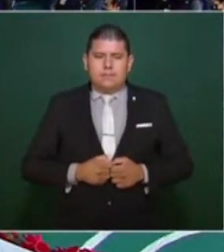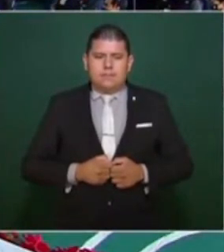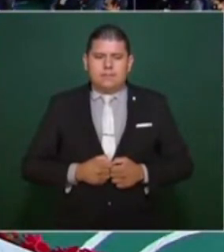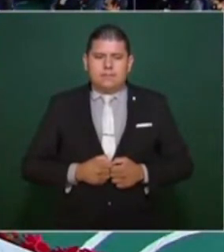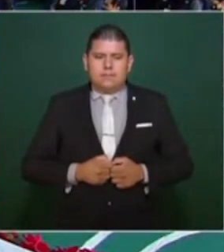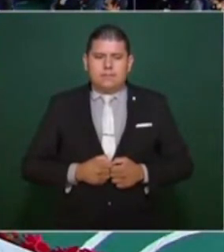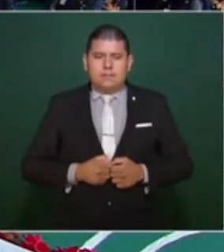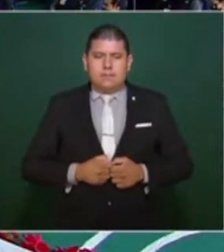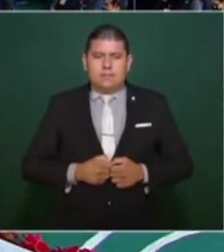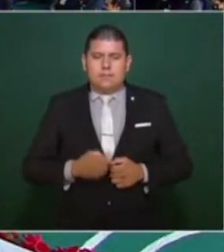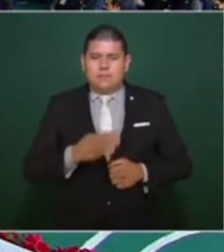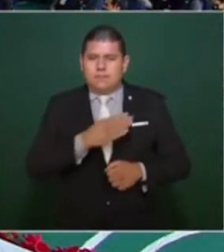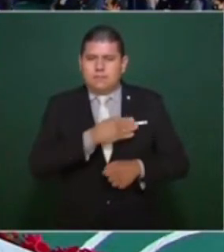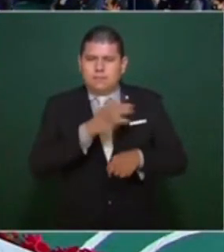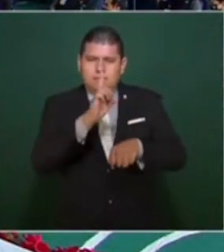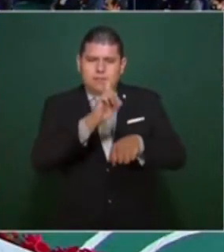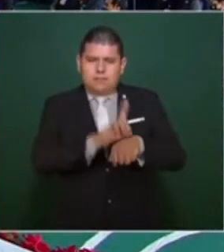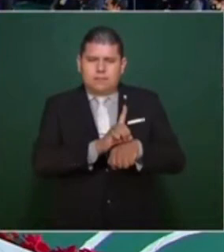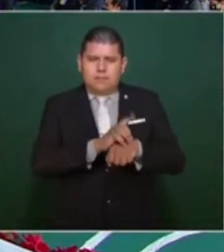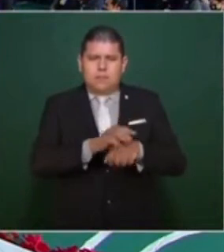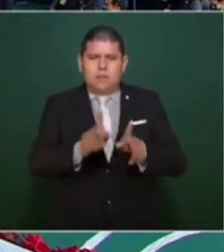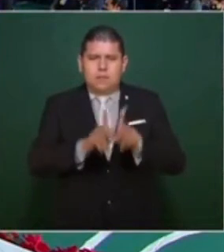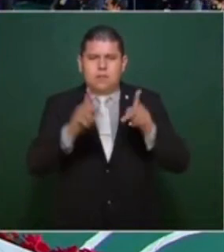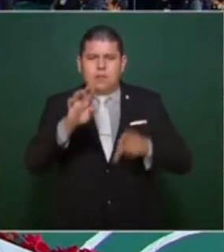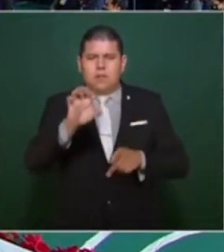Gracias, presidente. Benito Jiménez, de Periódico Reforma.